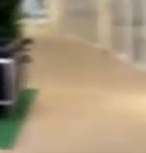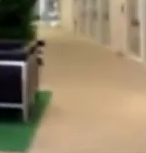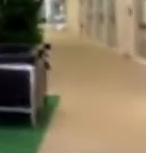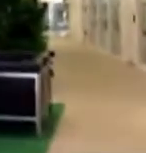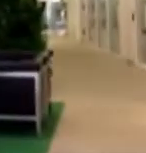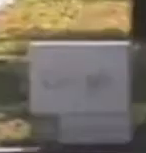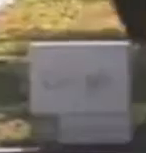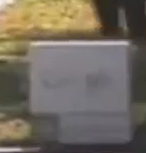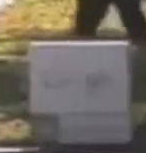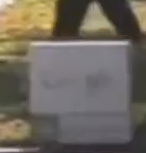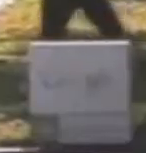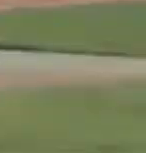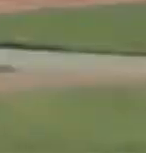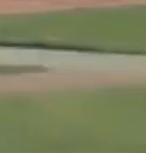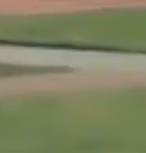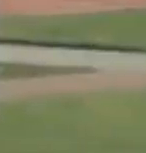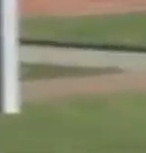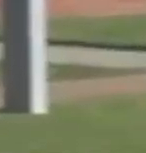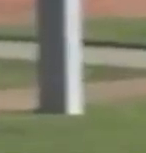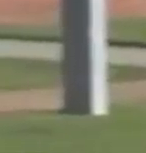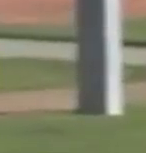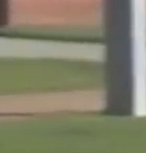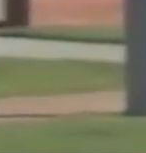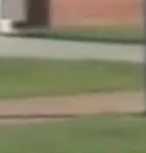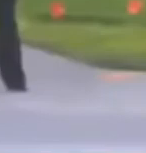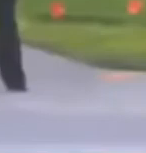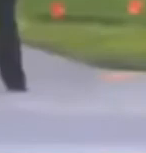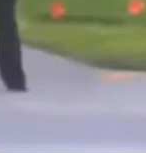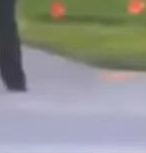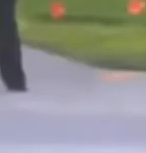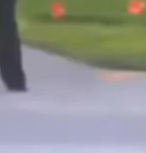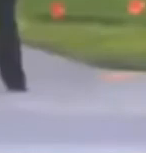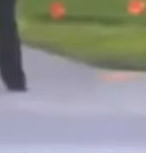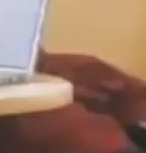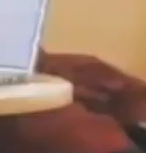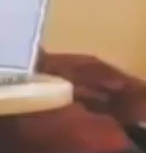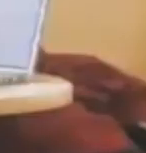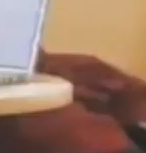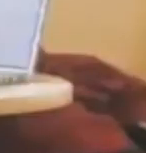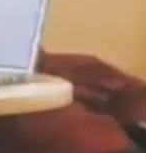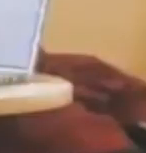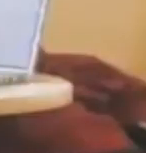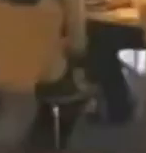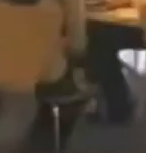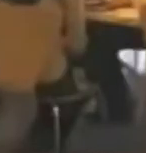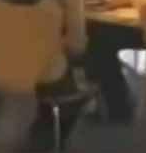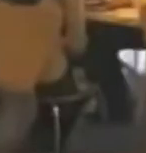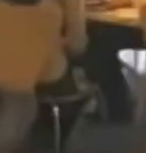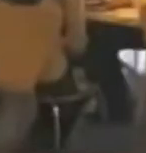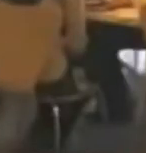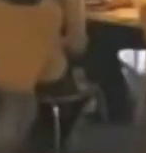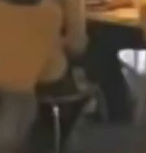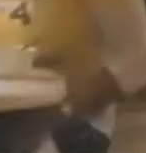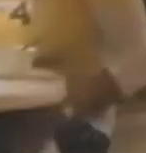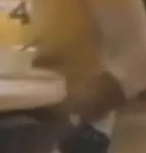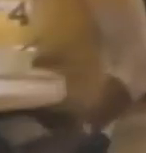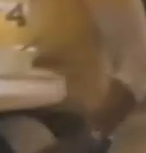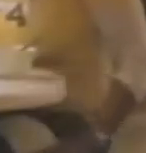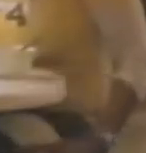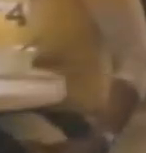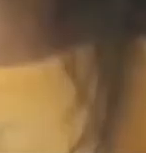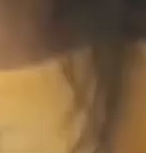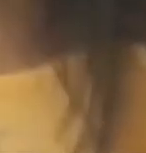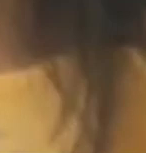este manifiesto machista, pero ahora se ha dado a conocer que demandará a la empresa de Silicon Valley por considerar que